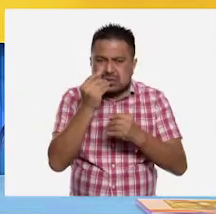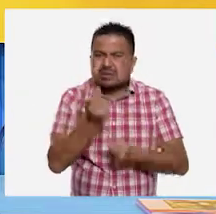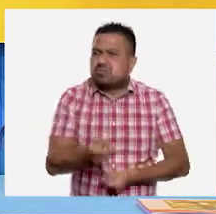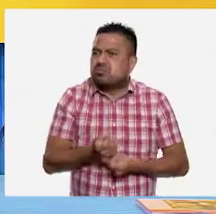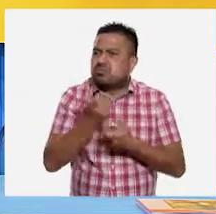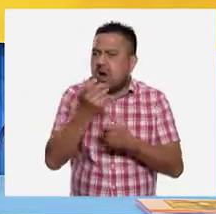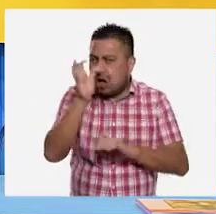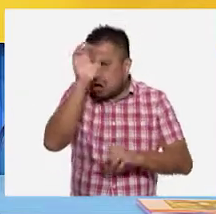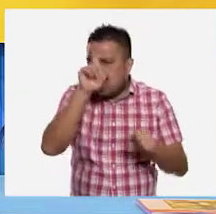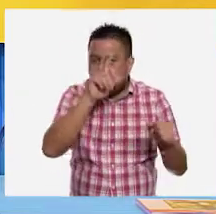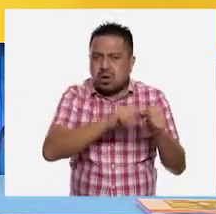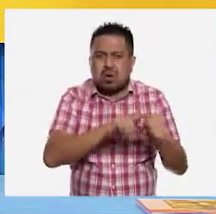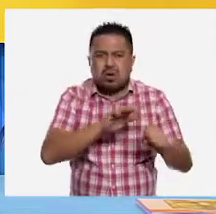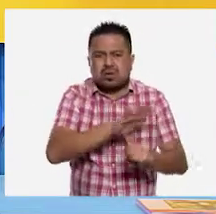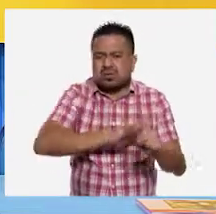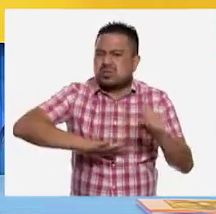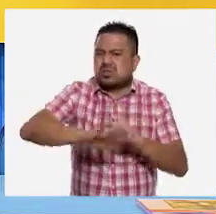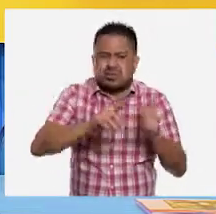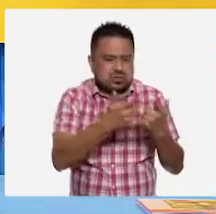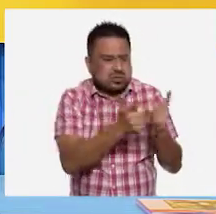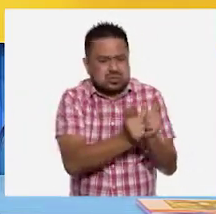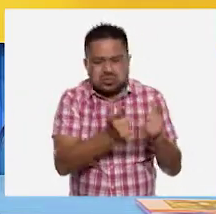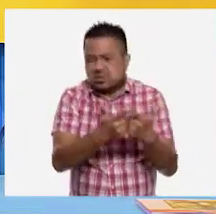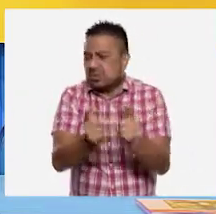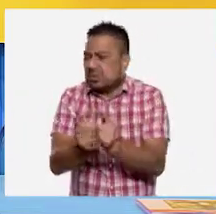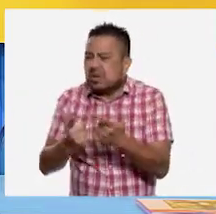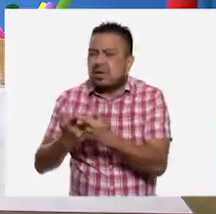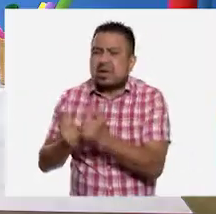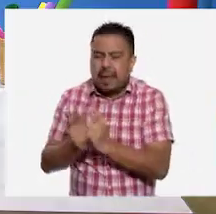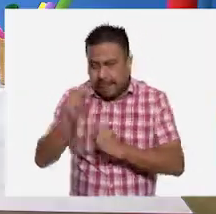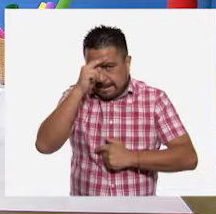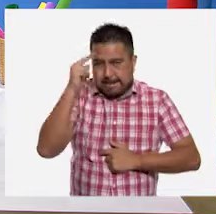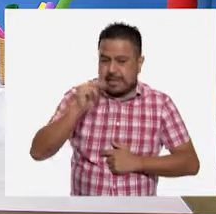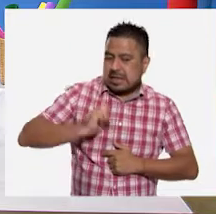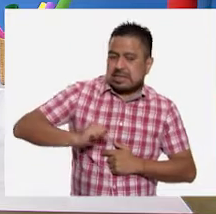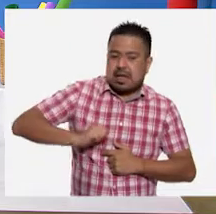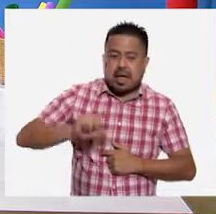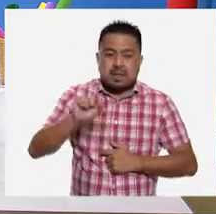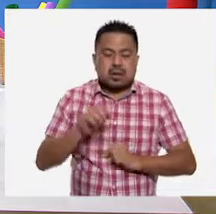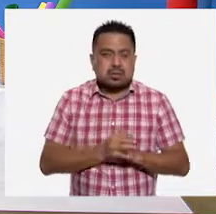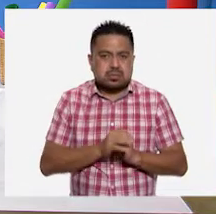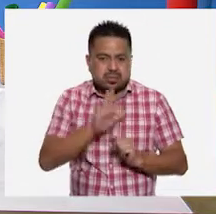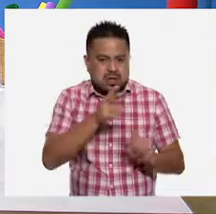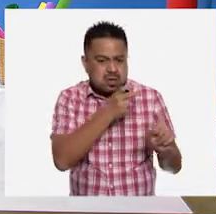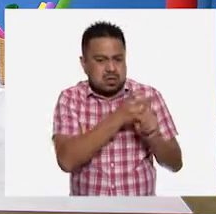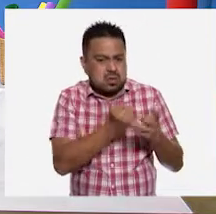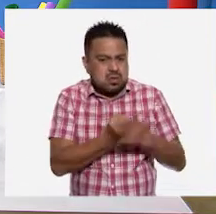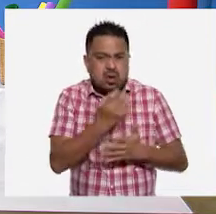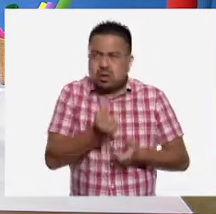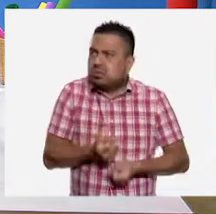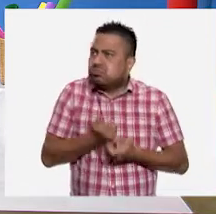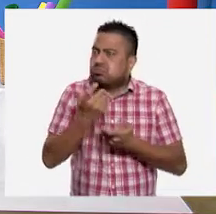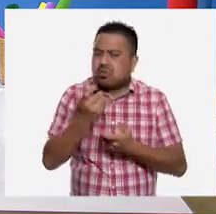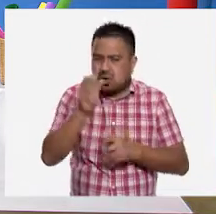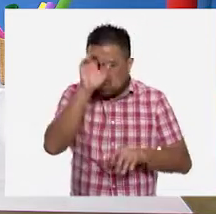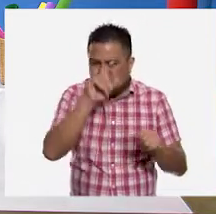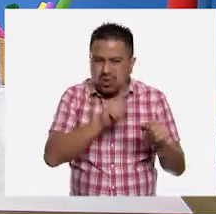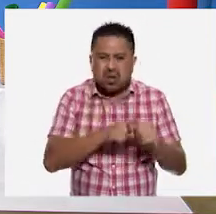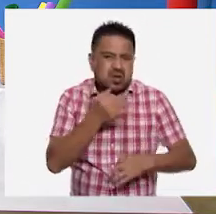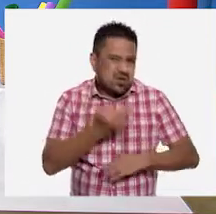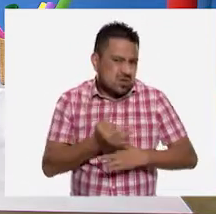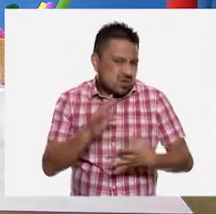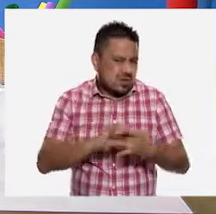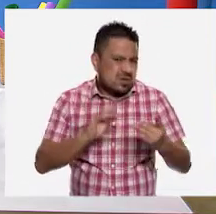expresiones culturales de la sociedad mexicana hacia finales del siglo XX. Maestra, ¿estas nuevas manifestaciones culturales de las que hablaremos